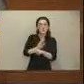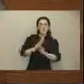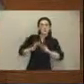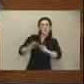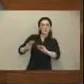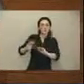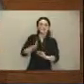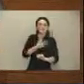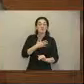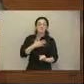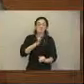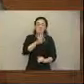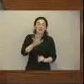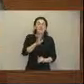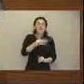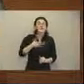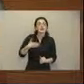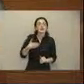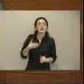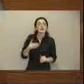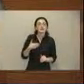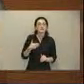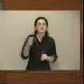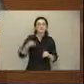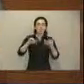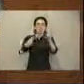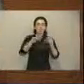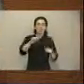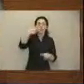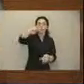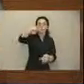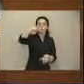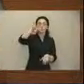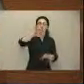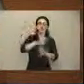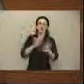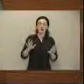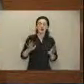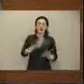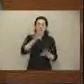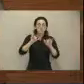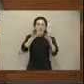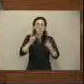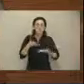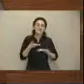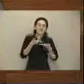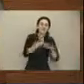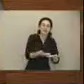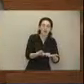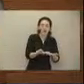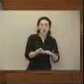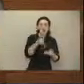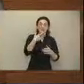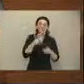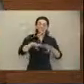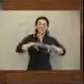cual parece querer imponer en exclusiva, ¿no?, ese modelo en el cual, vuelvo a decir, es un modelo asistencial, fundamentalmente de